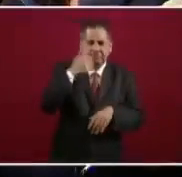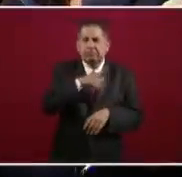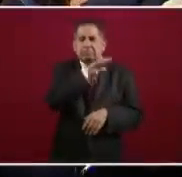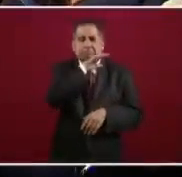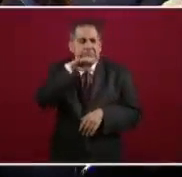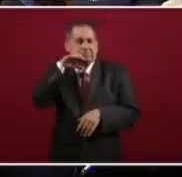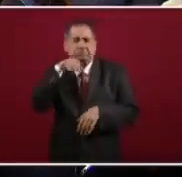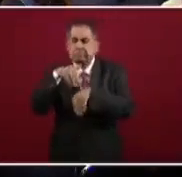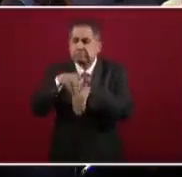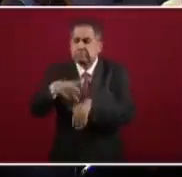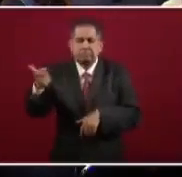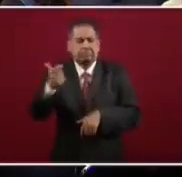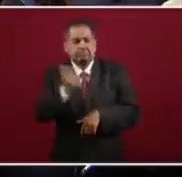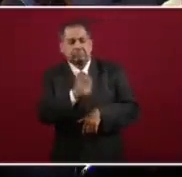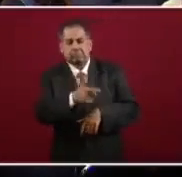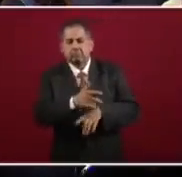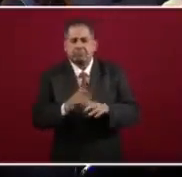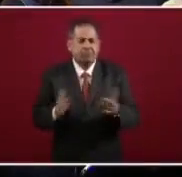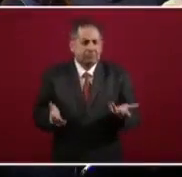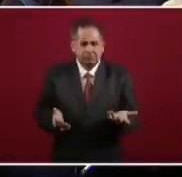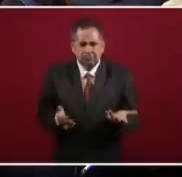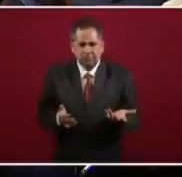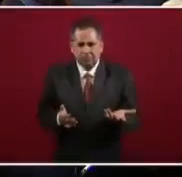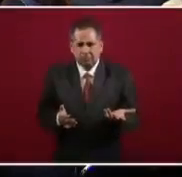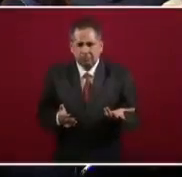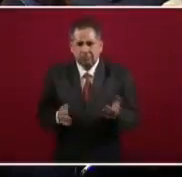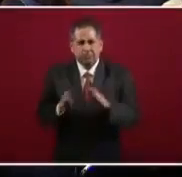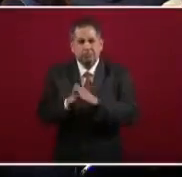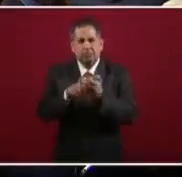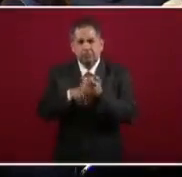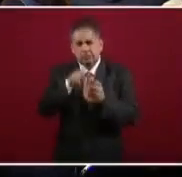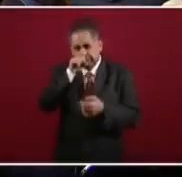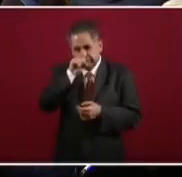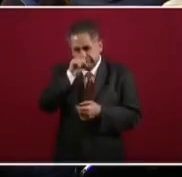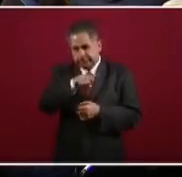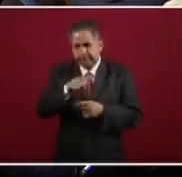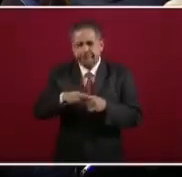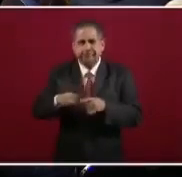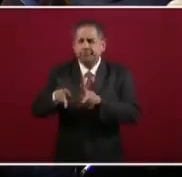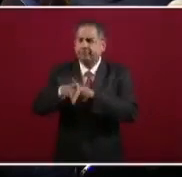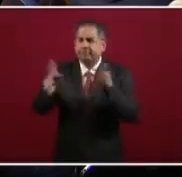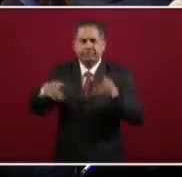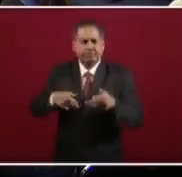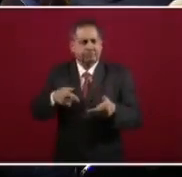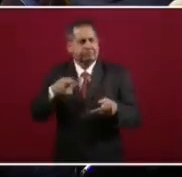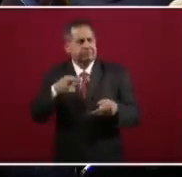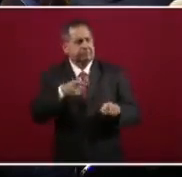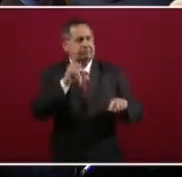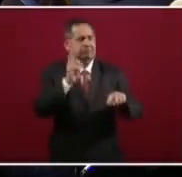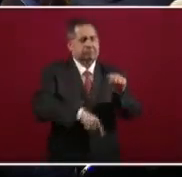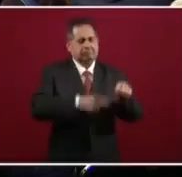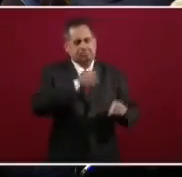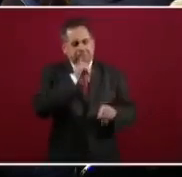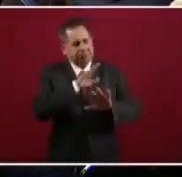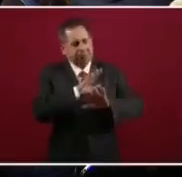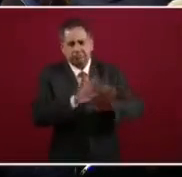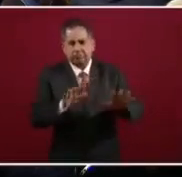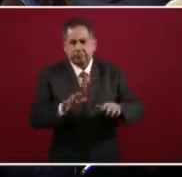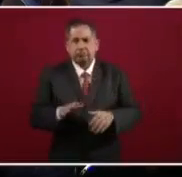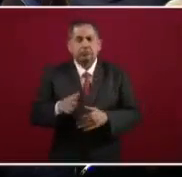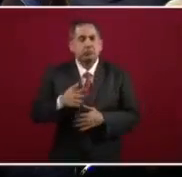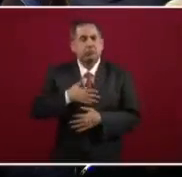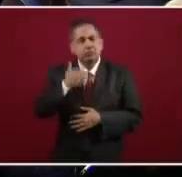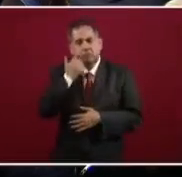así y también sicaria no prensas icaria a mí me gustaría preguntarle